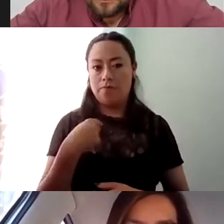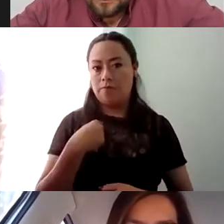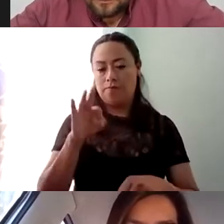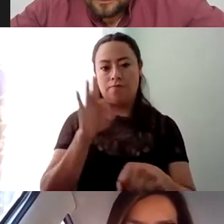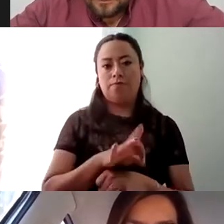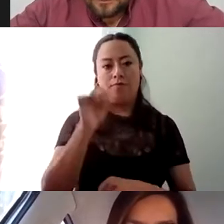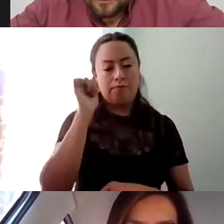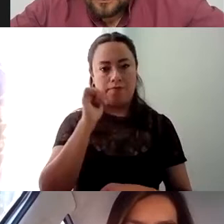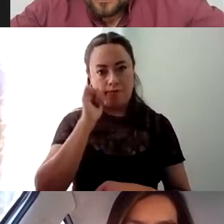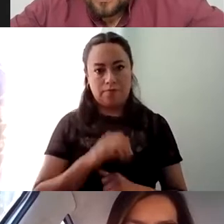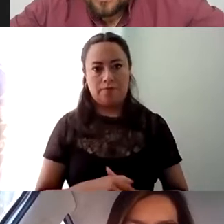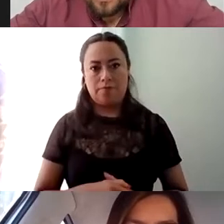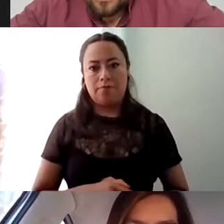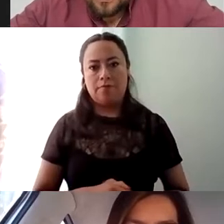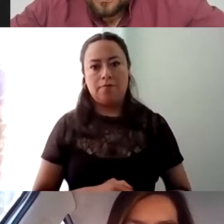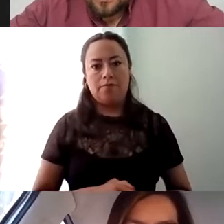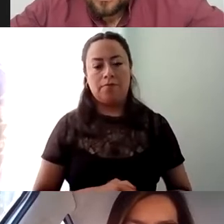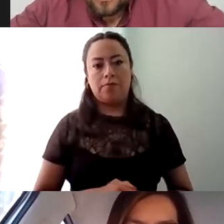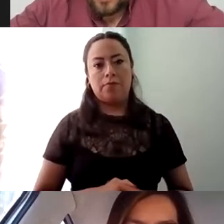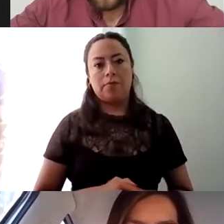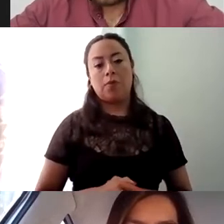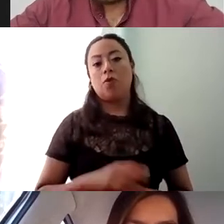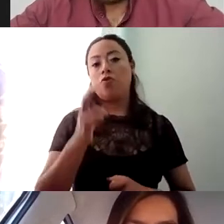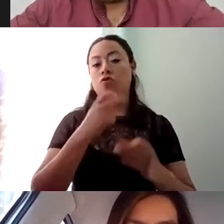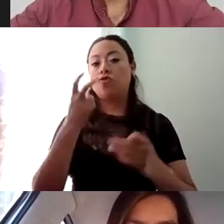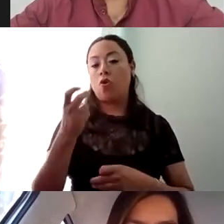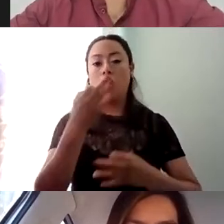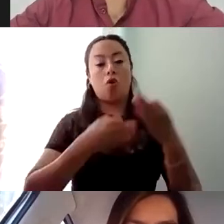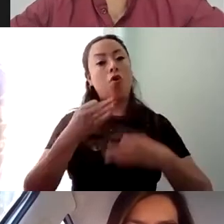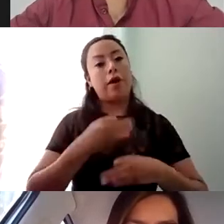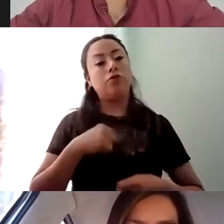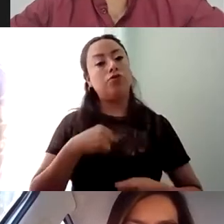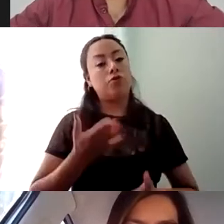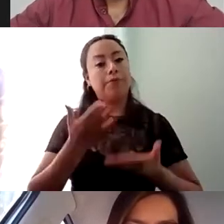comisión. Estos son elementos que pongo a su consideración para que